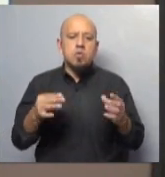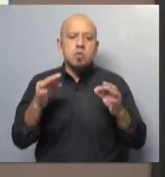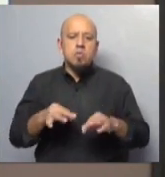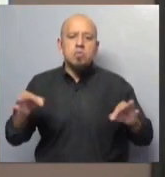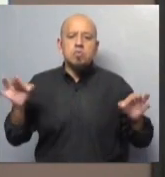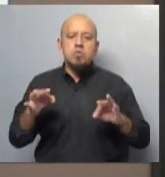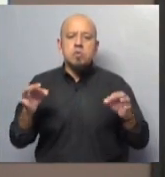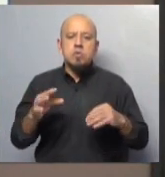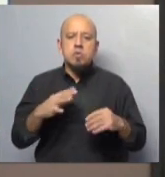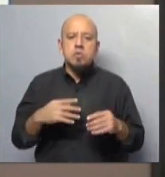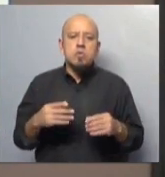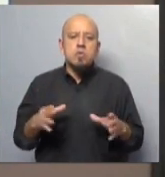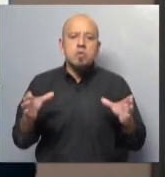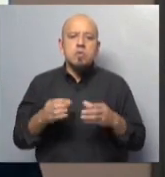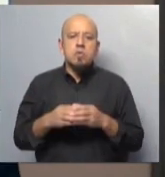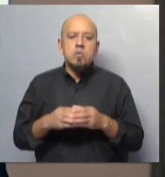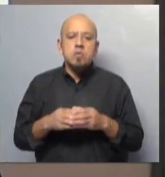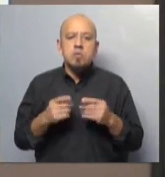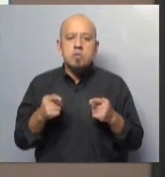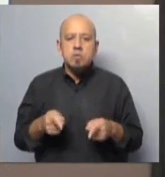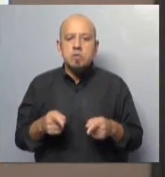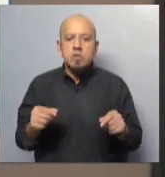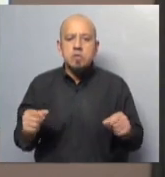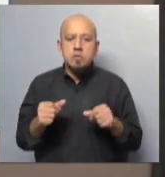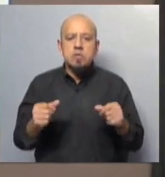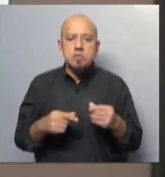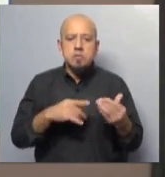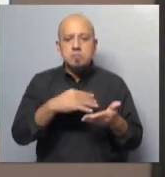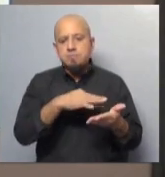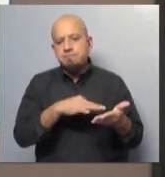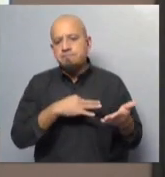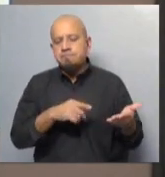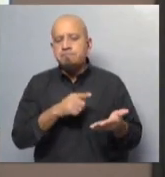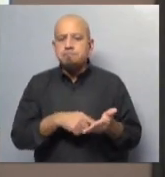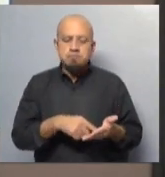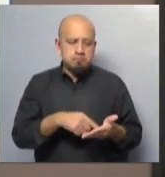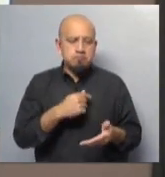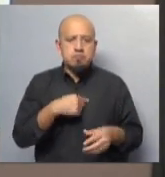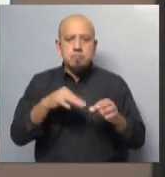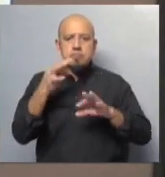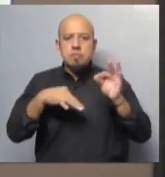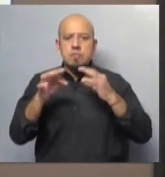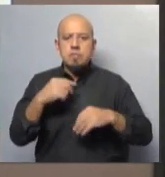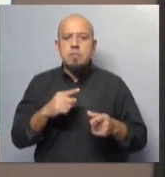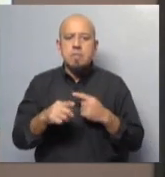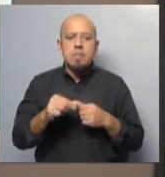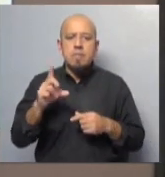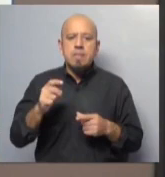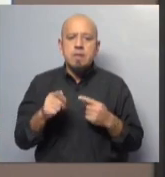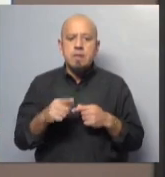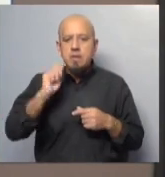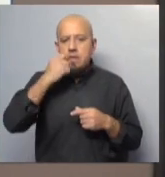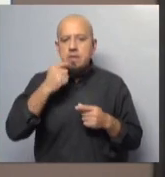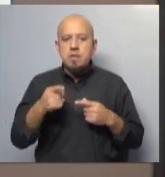nada, un gran equipo para convertir este texto de Sergio en un espectáculo. Nada, obviamente yo voy a decir que me